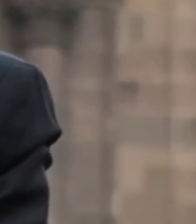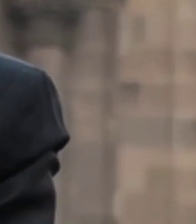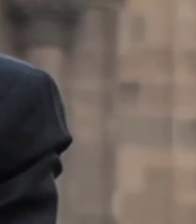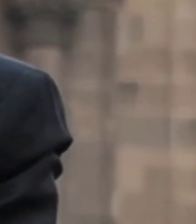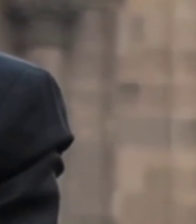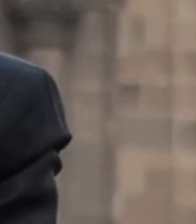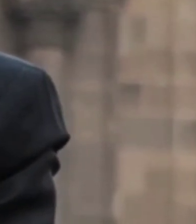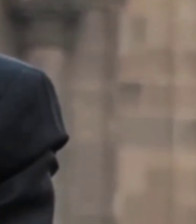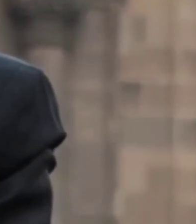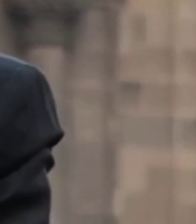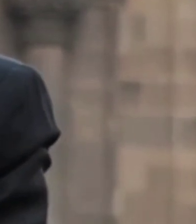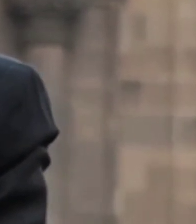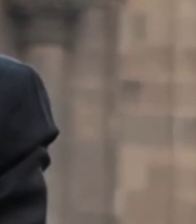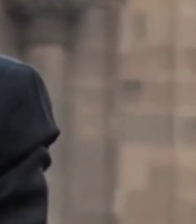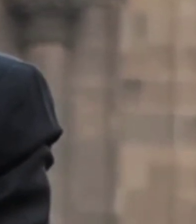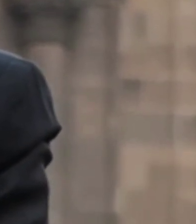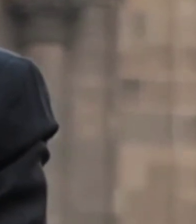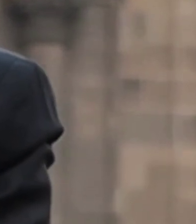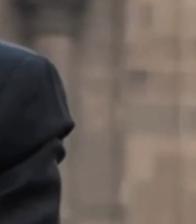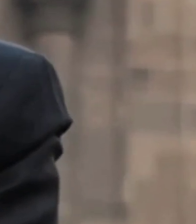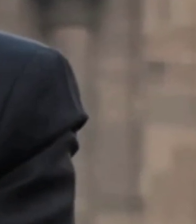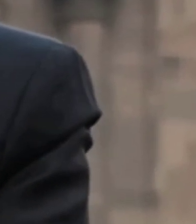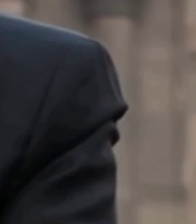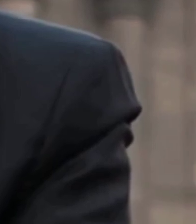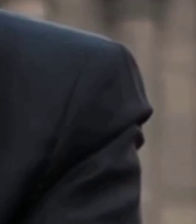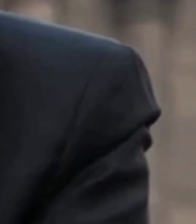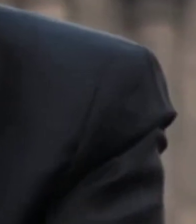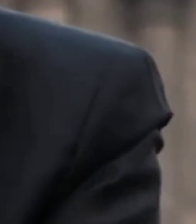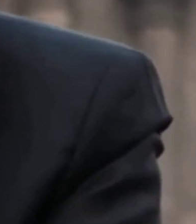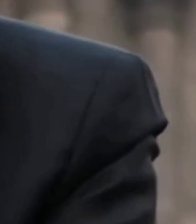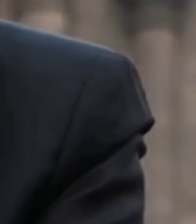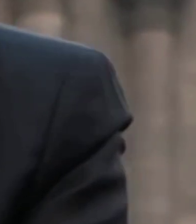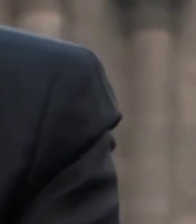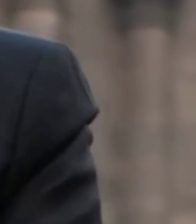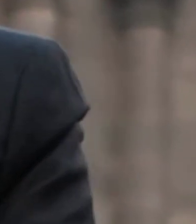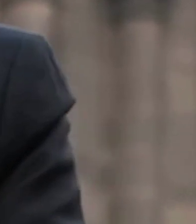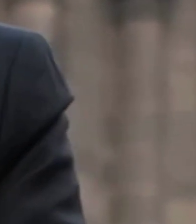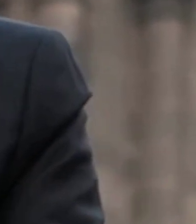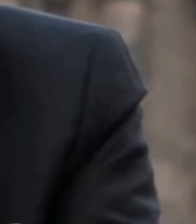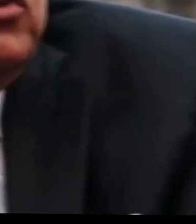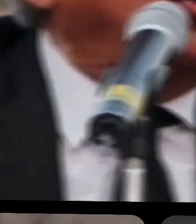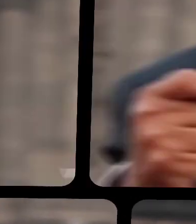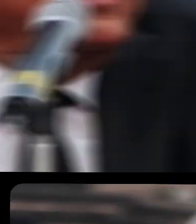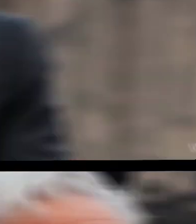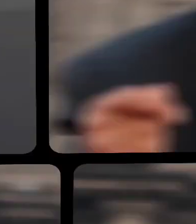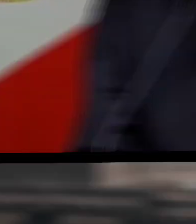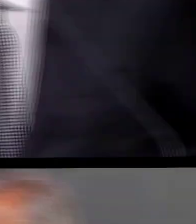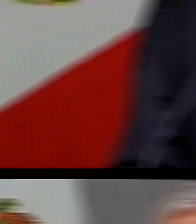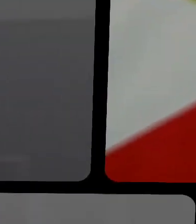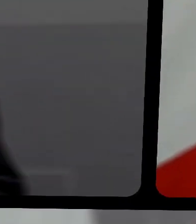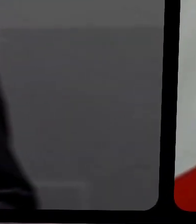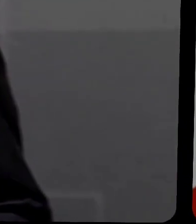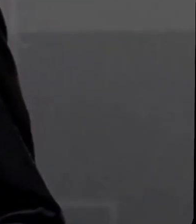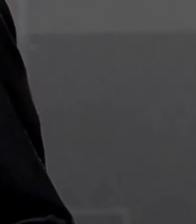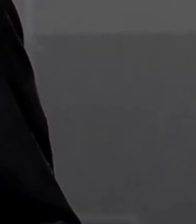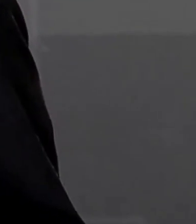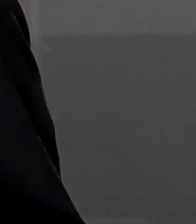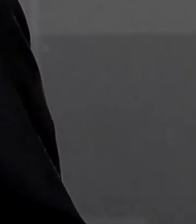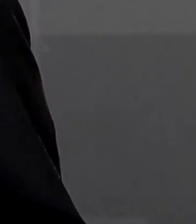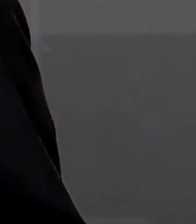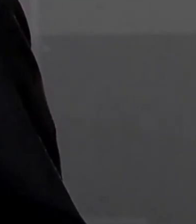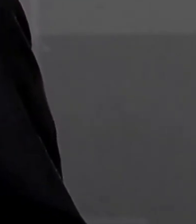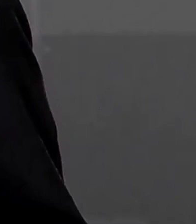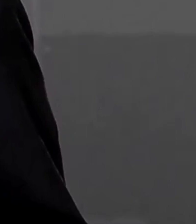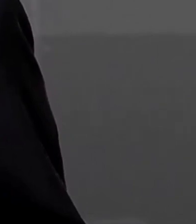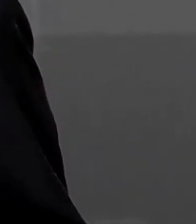Sur, independientemente de la afinidad ideológica en los proyectos de cada país. También dijo, ¿no?, que ve